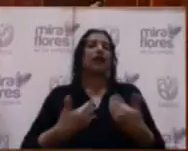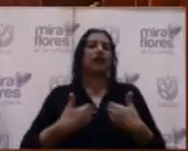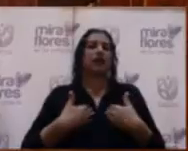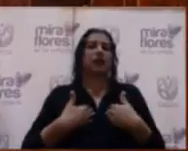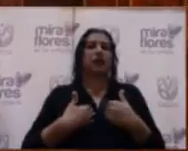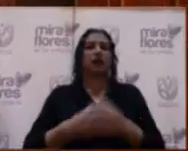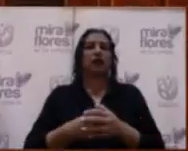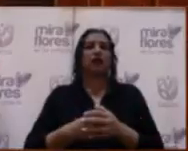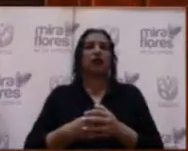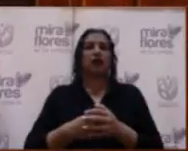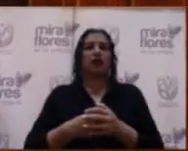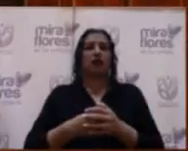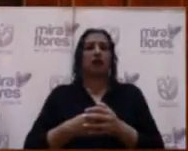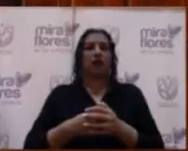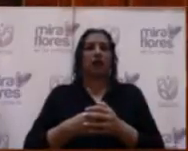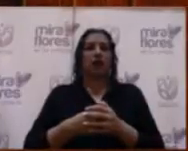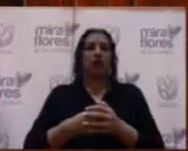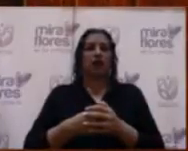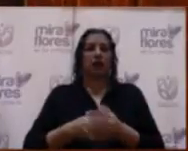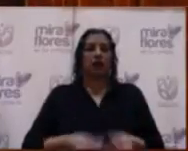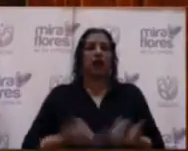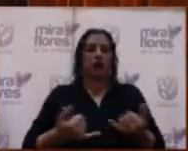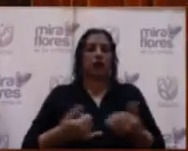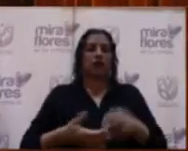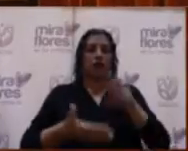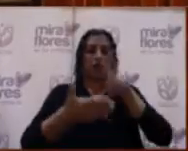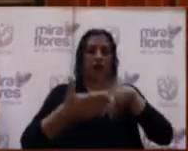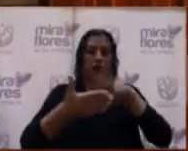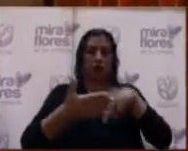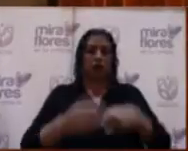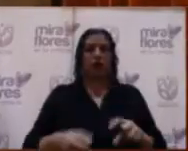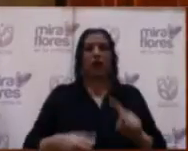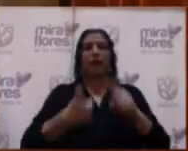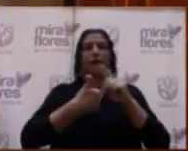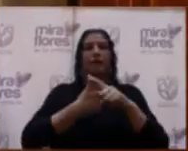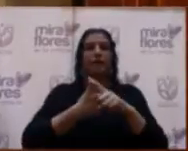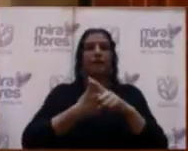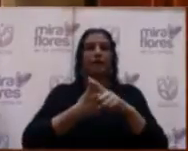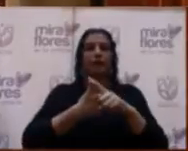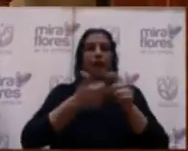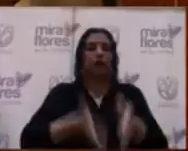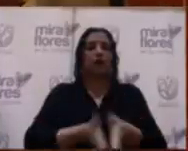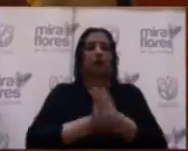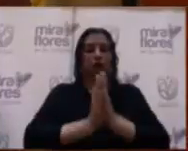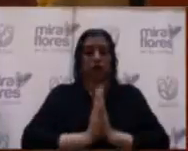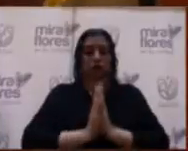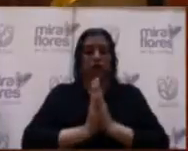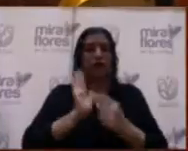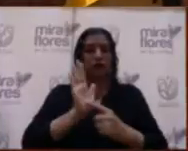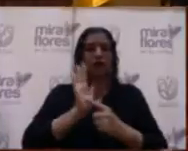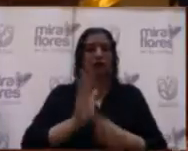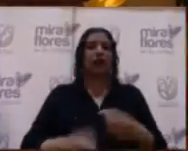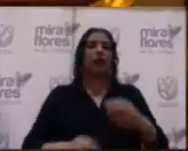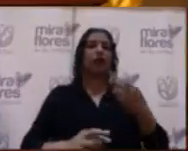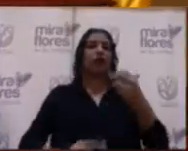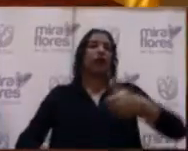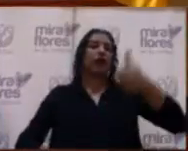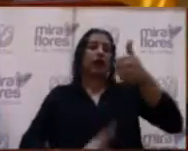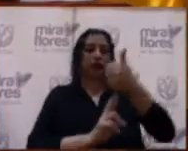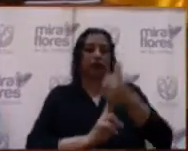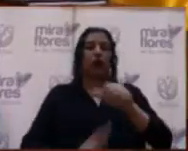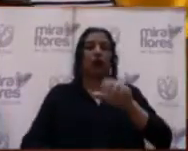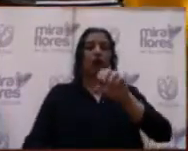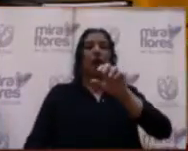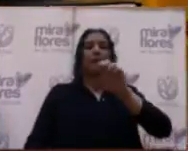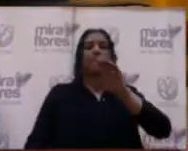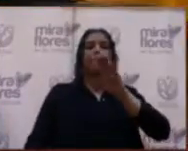diversas documentación que los mismos voy a proceder a dar lectura. Primero de ellos es una solicitud presentada por el regidor Martín Bustamante